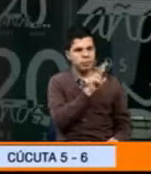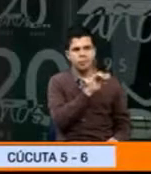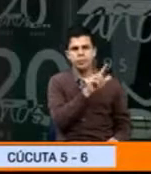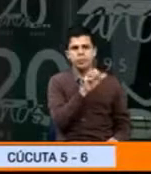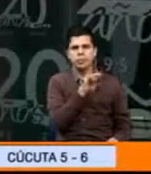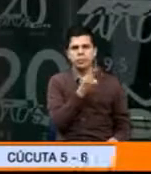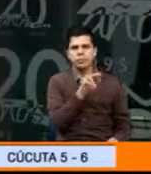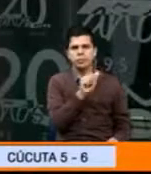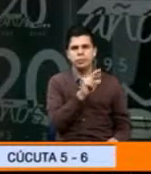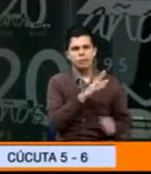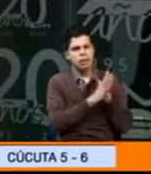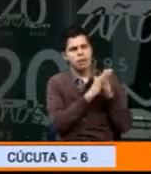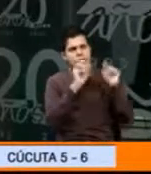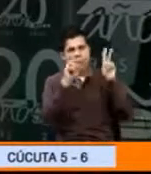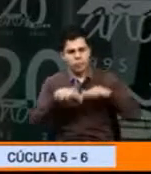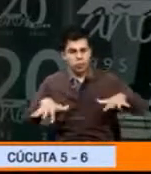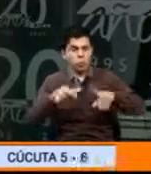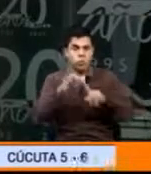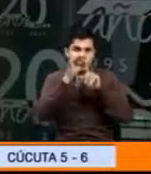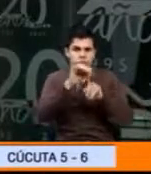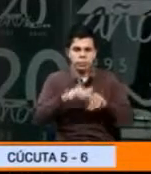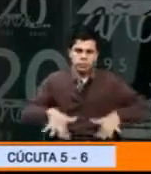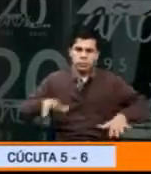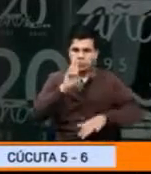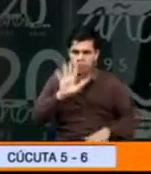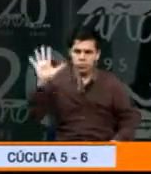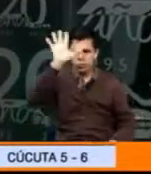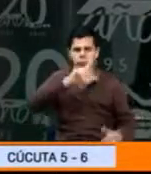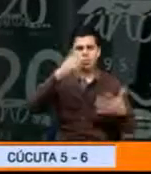Nacionales, hablando de un tema sensible, Parques Nacionales y todo lo que hay que hacer por ellos.